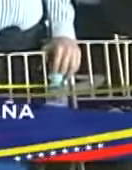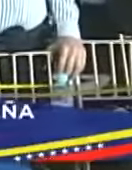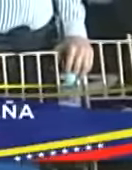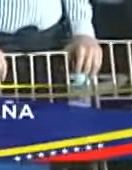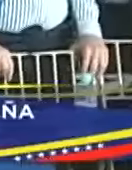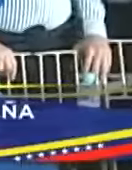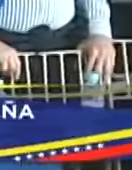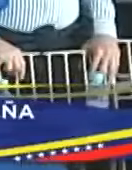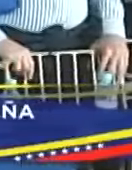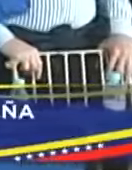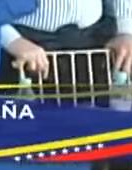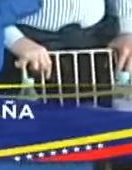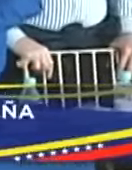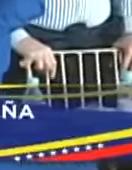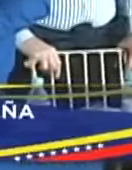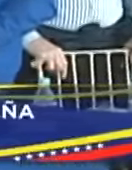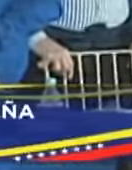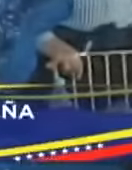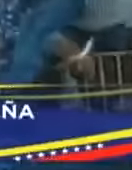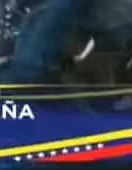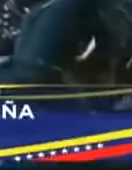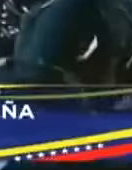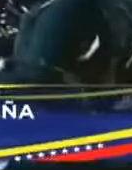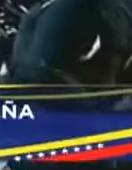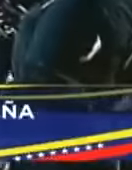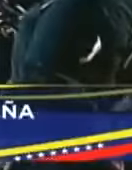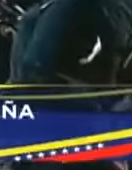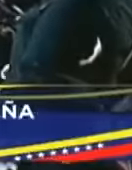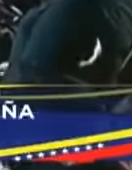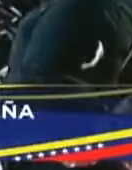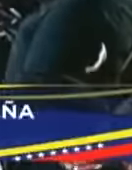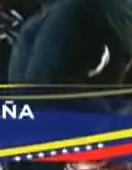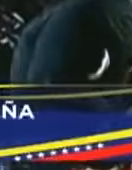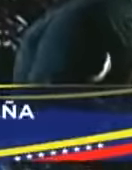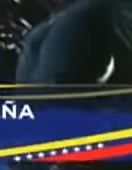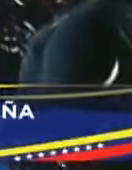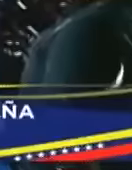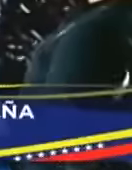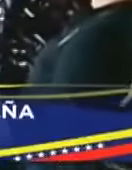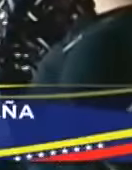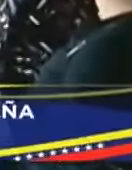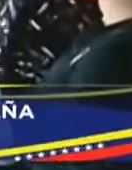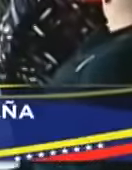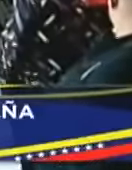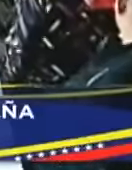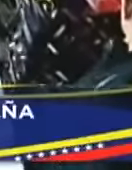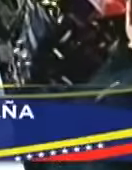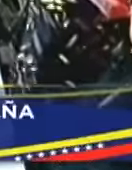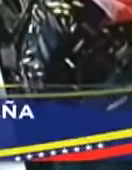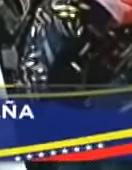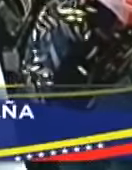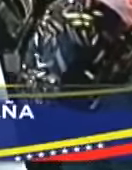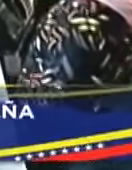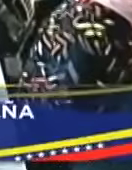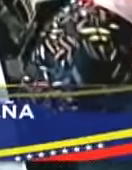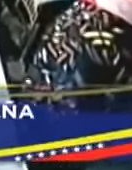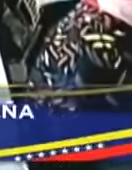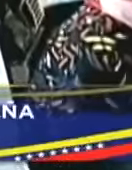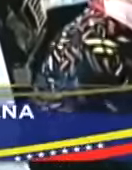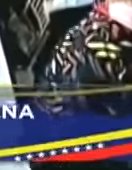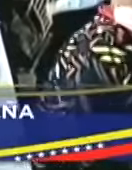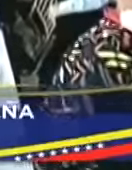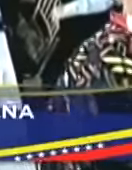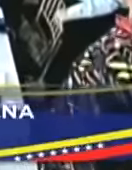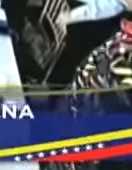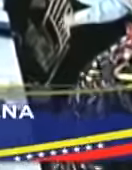República, la doctora Delcy Rodríguez, el presidente de la Asamblea Nacional, el doctor Jorge Rodríguez, así como también quienes están acá